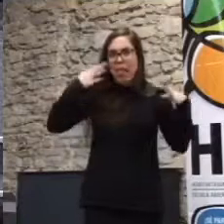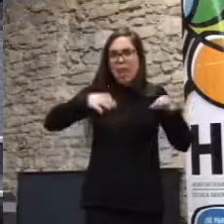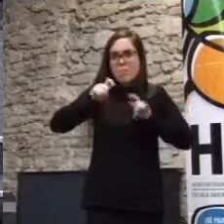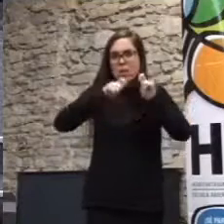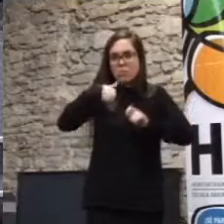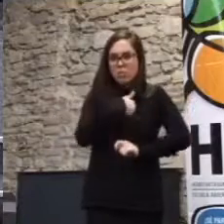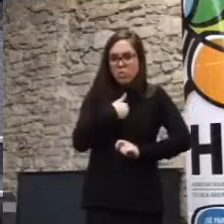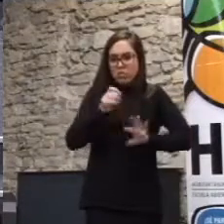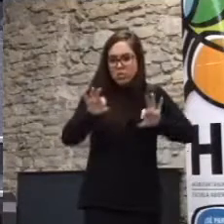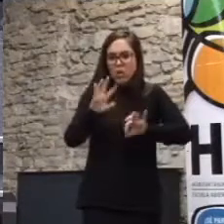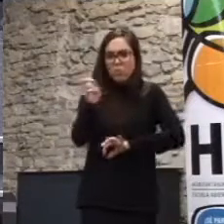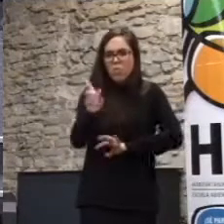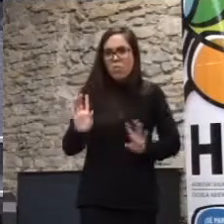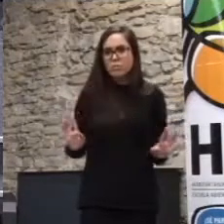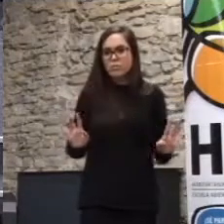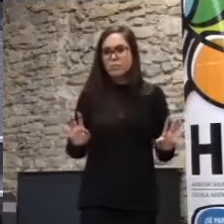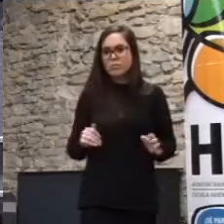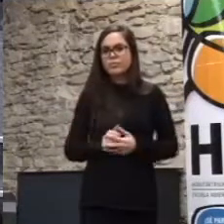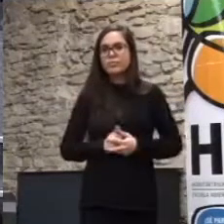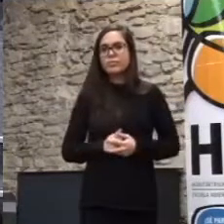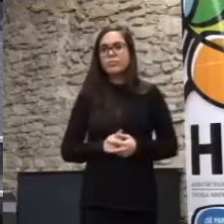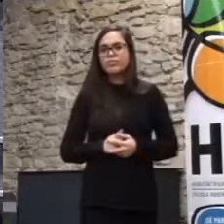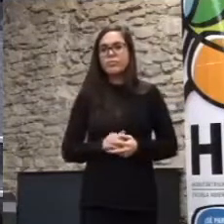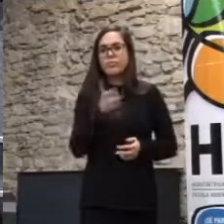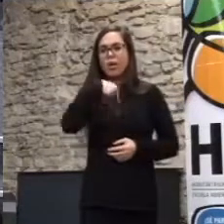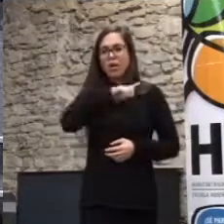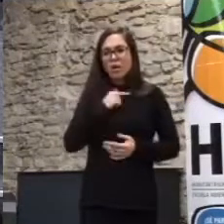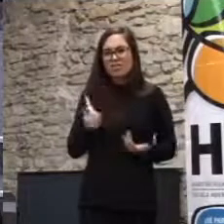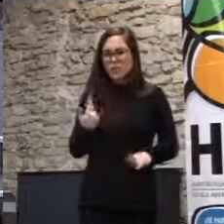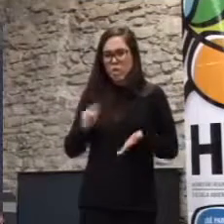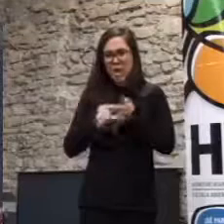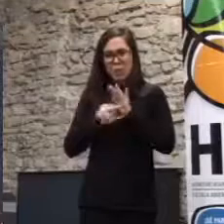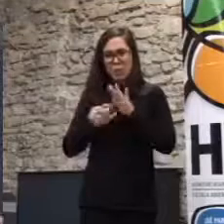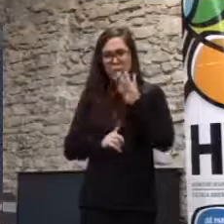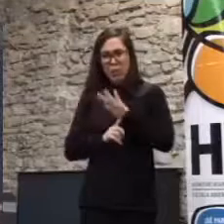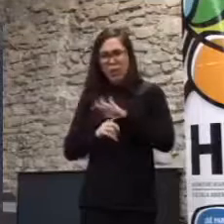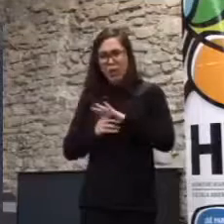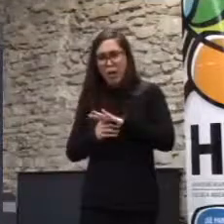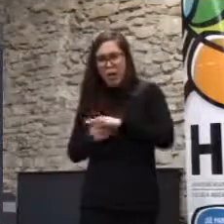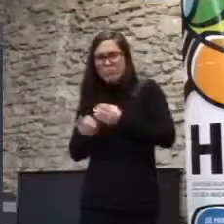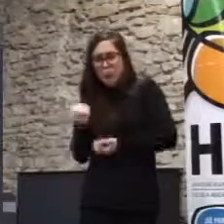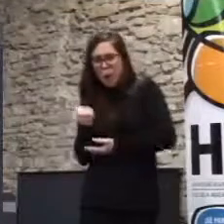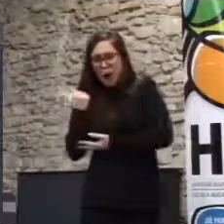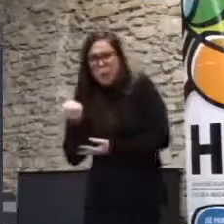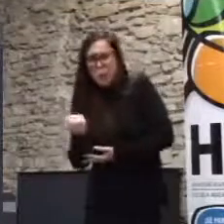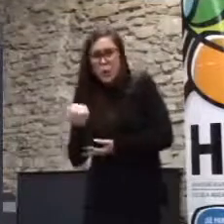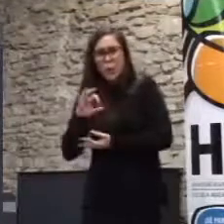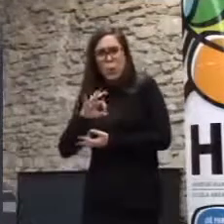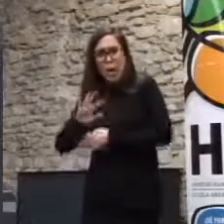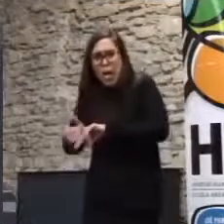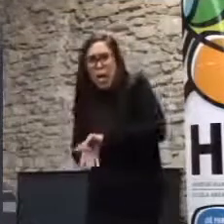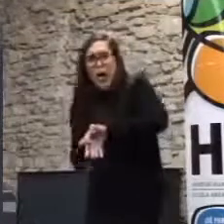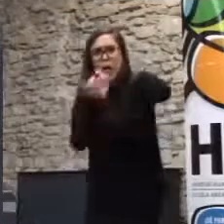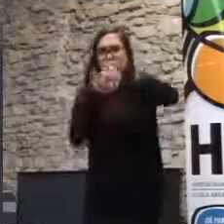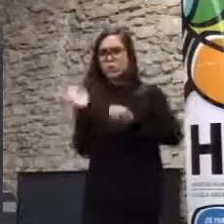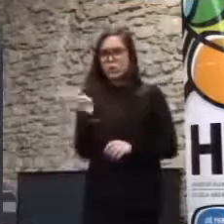Yo por lo menos creo que nuestro papel no es el de tirar del carro de proyectos de ciudad. Otra cosa es que